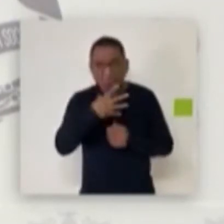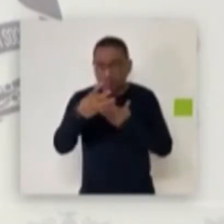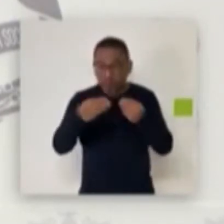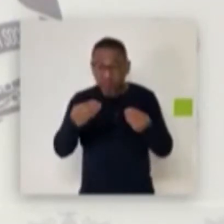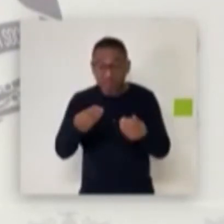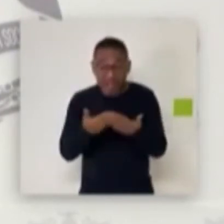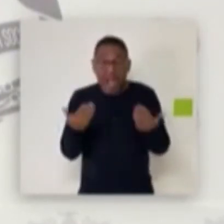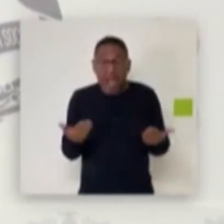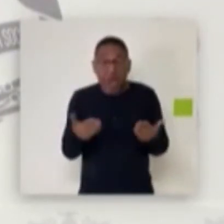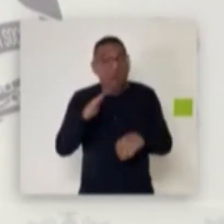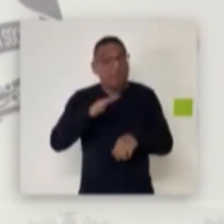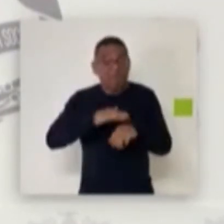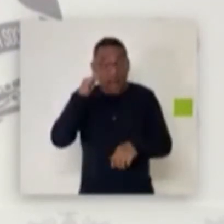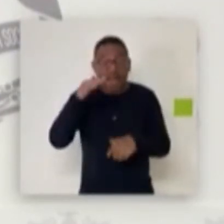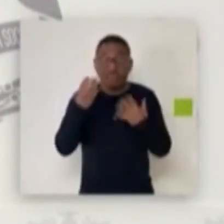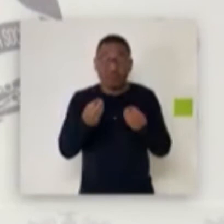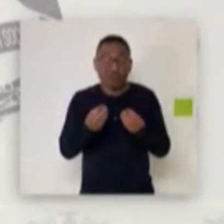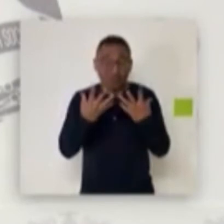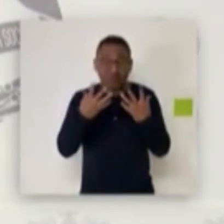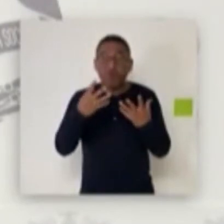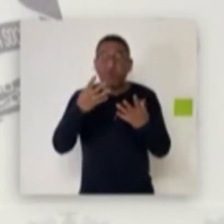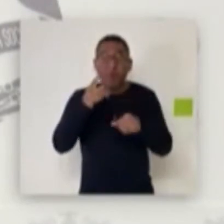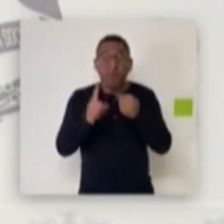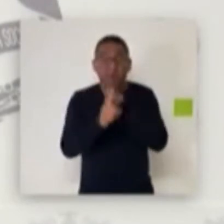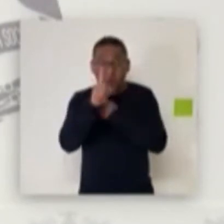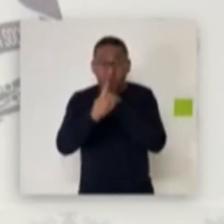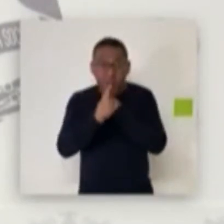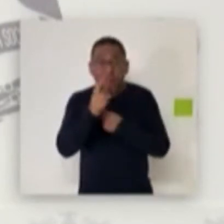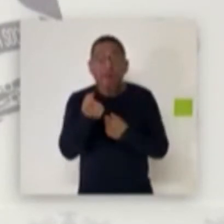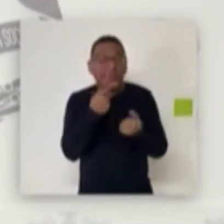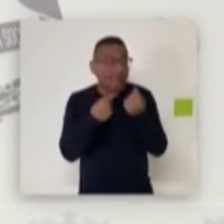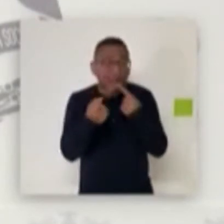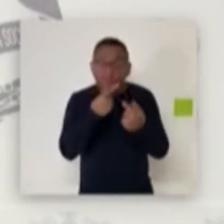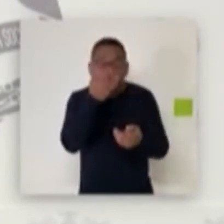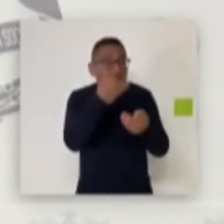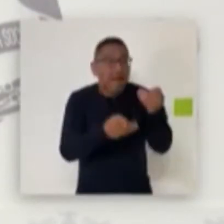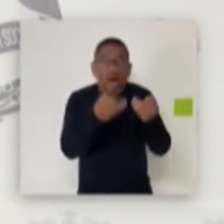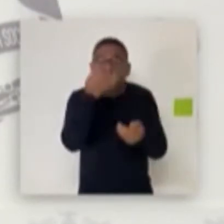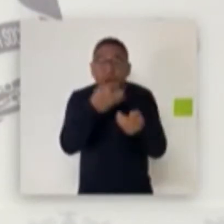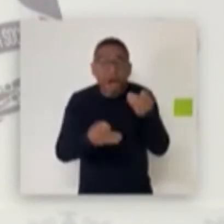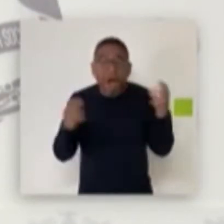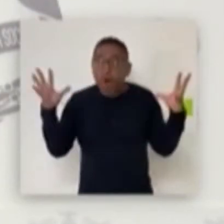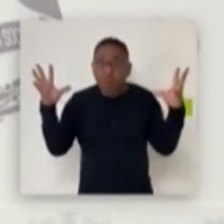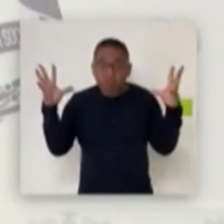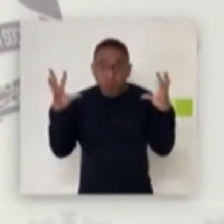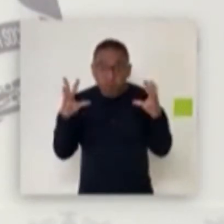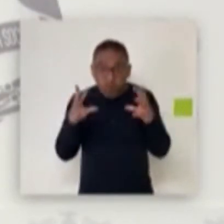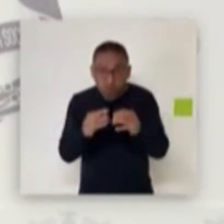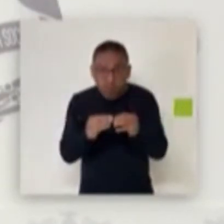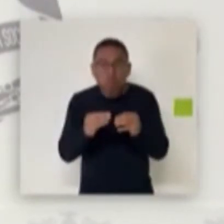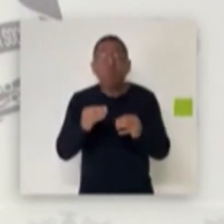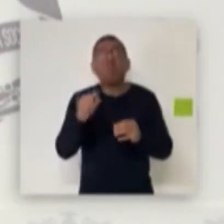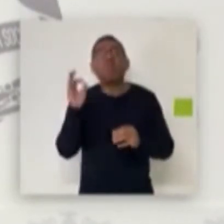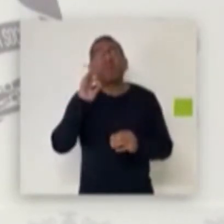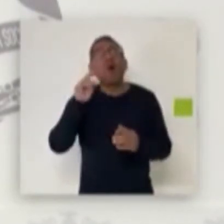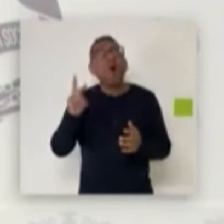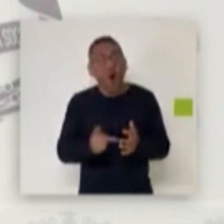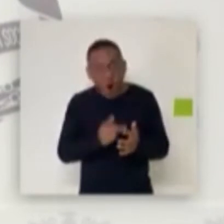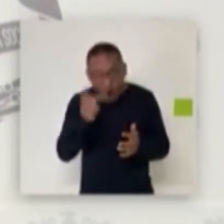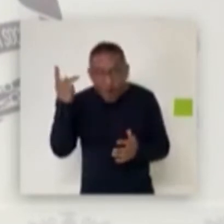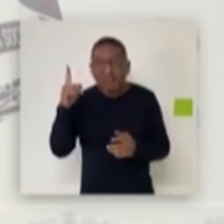de abasto de medicamento y es otra vez entrar a una dinámica muy complicada, volver a